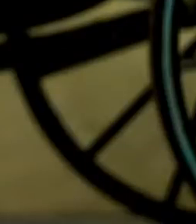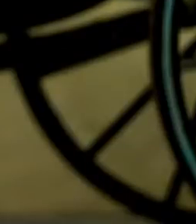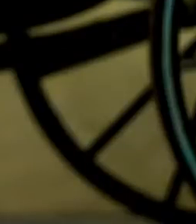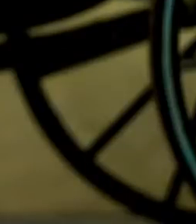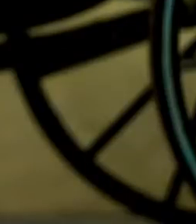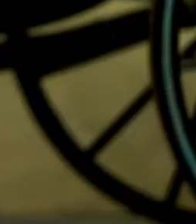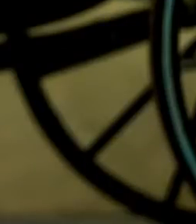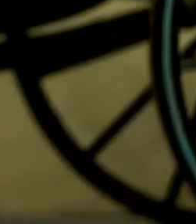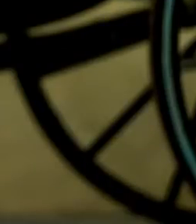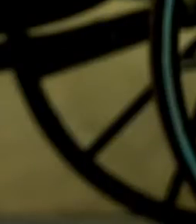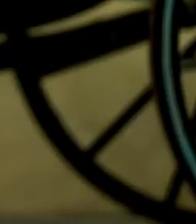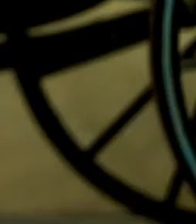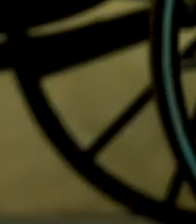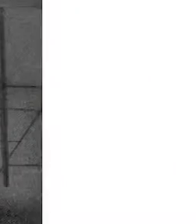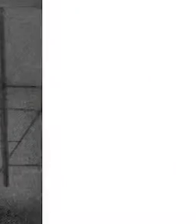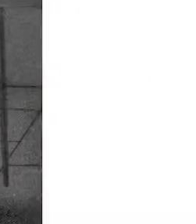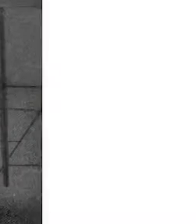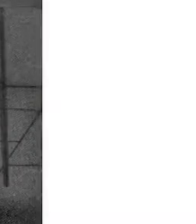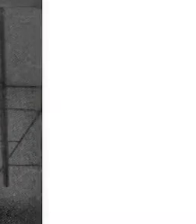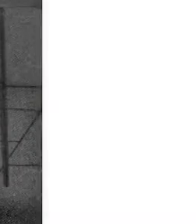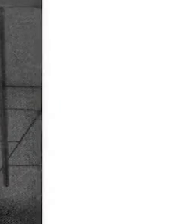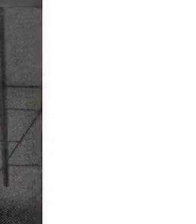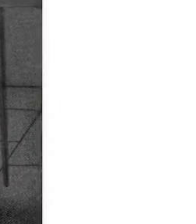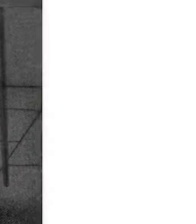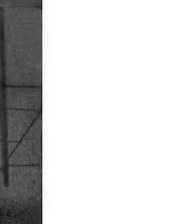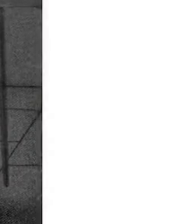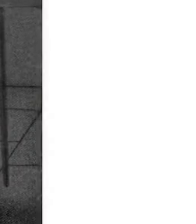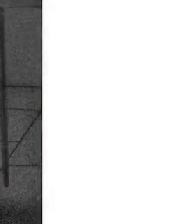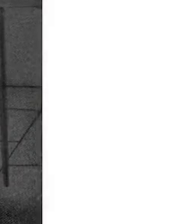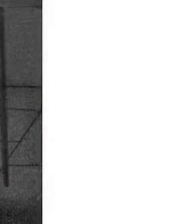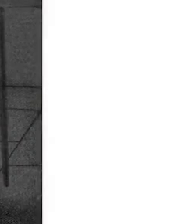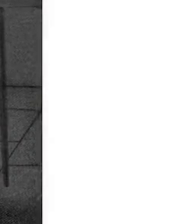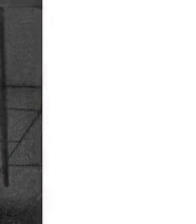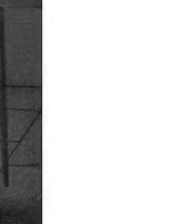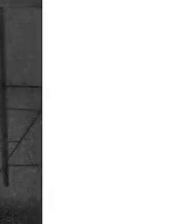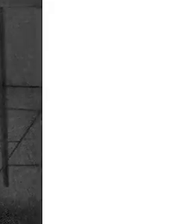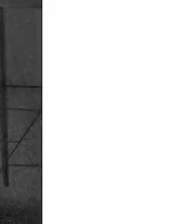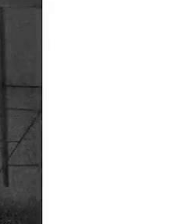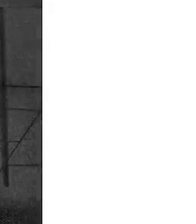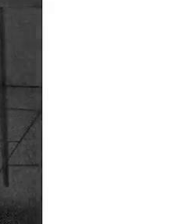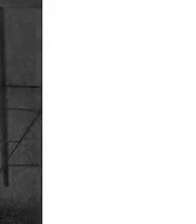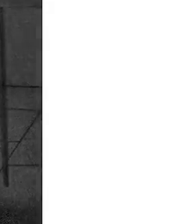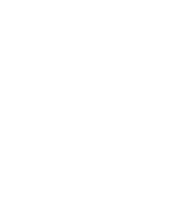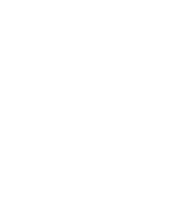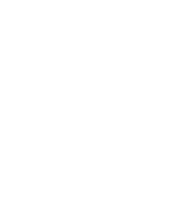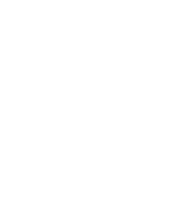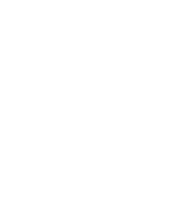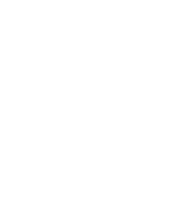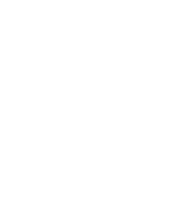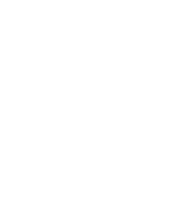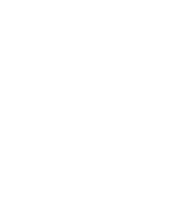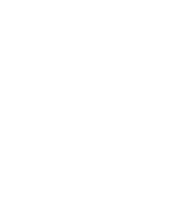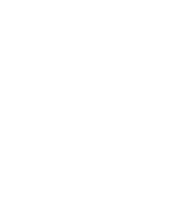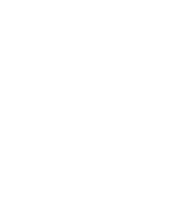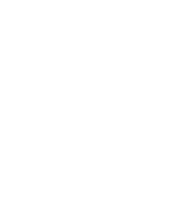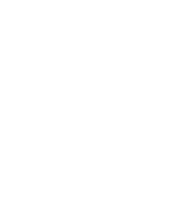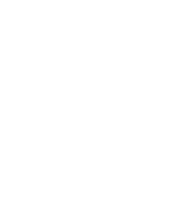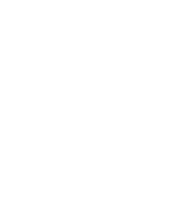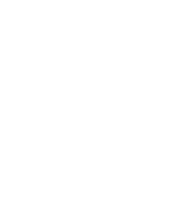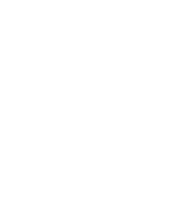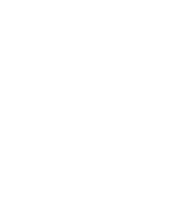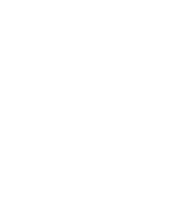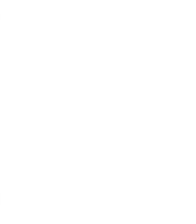en 1789. Desde muy pequeña mostró una gran inteligencia y precocidad. Ella se vuelve parte